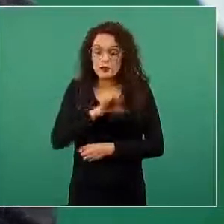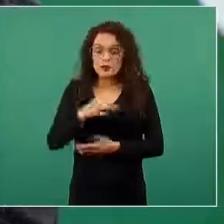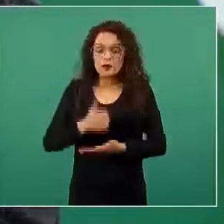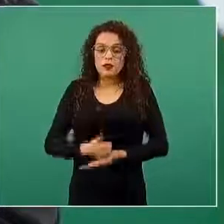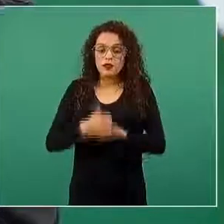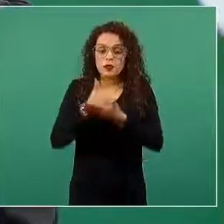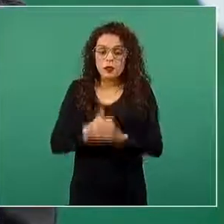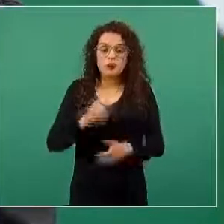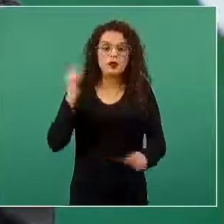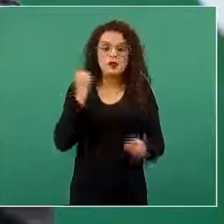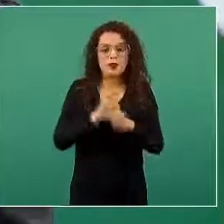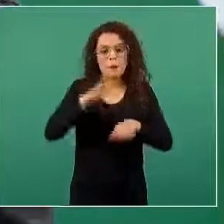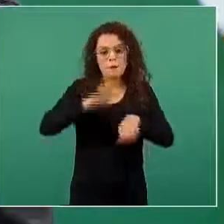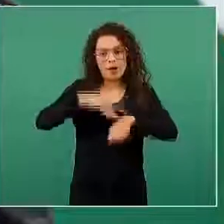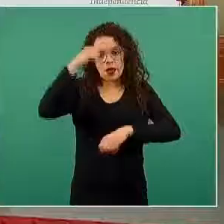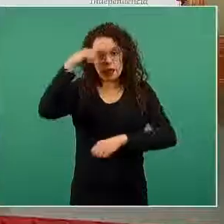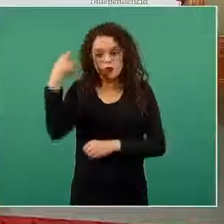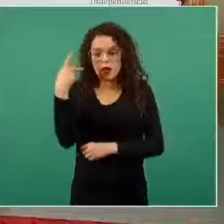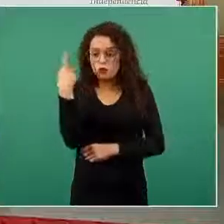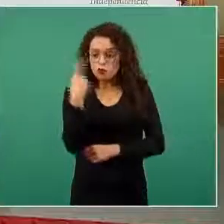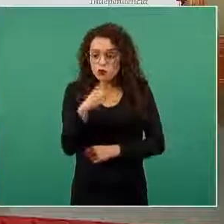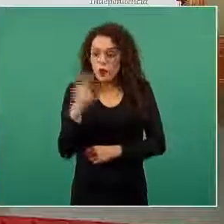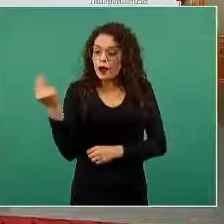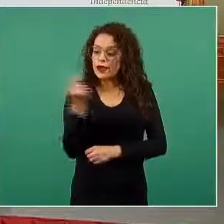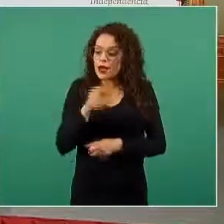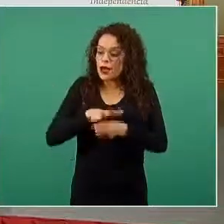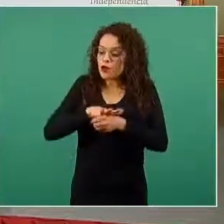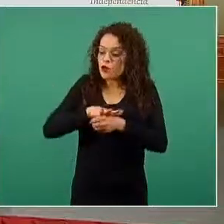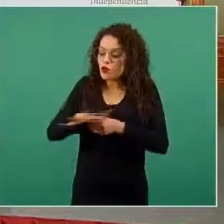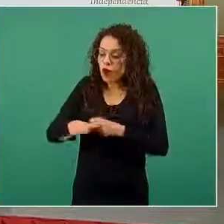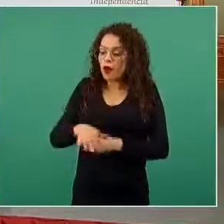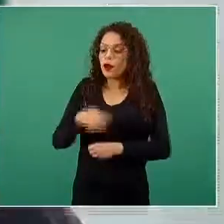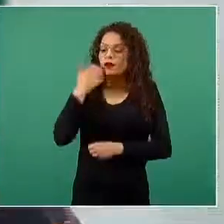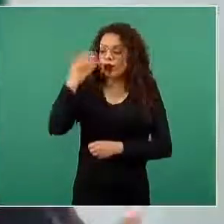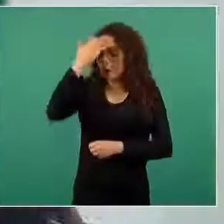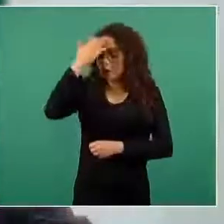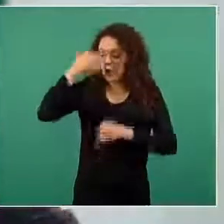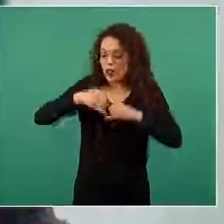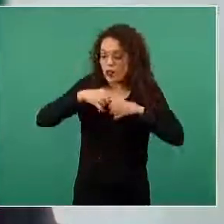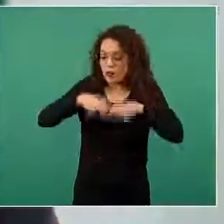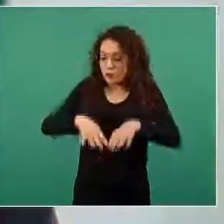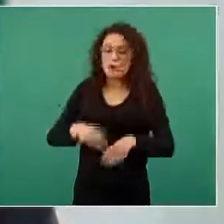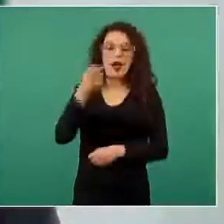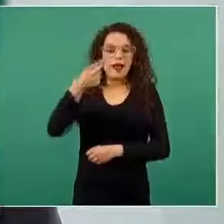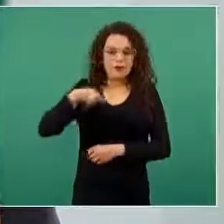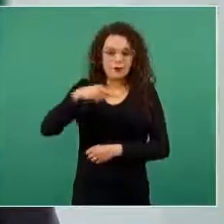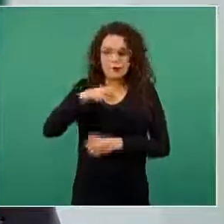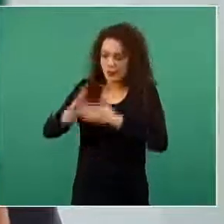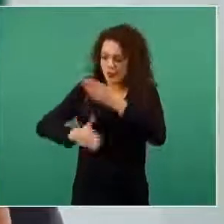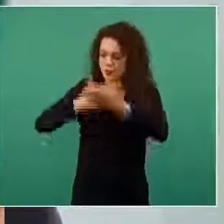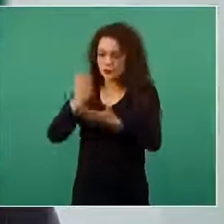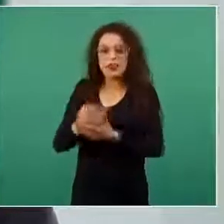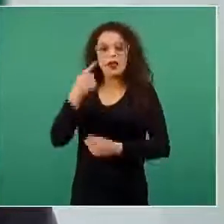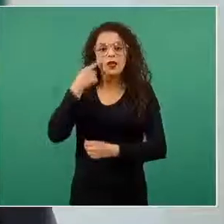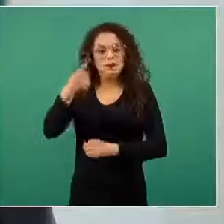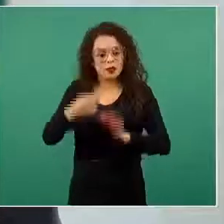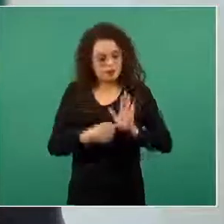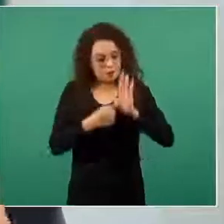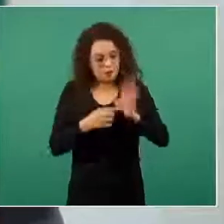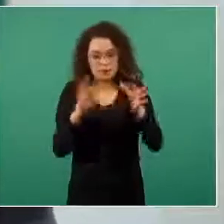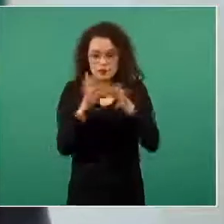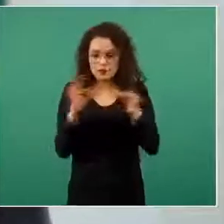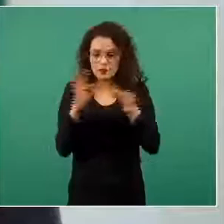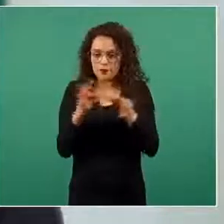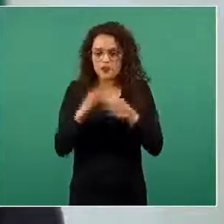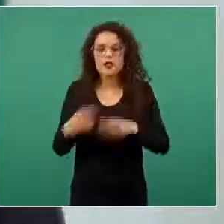identificar la necesidad de la población de información para que nosotros podamos llegar y decirle, mira, se te va a aplicar el